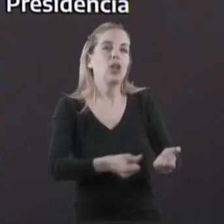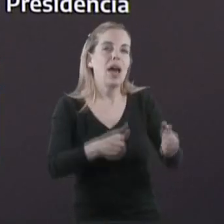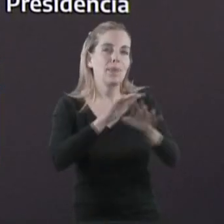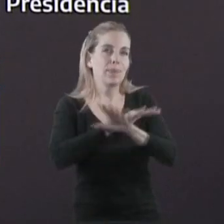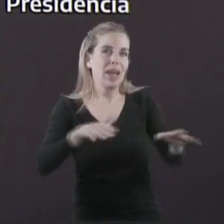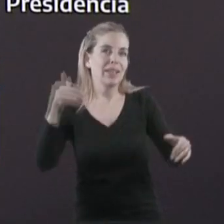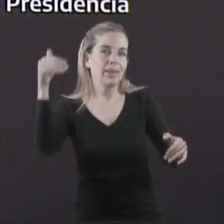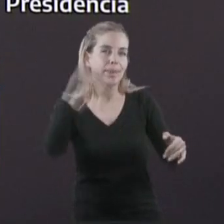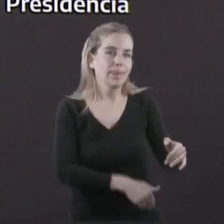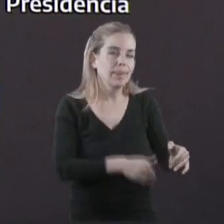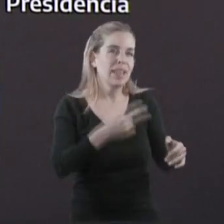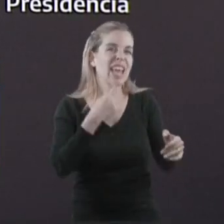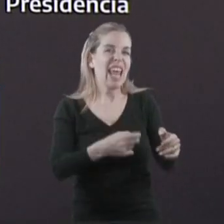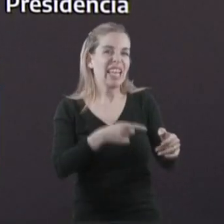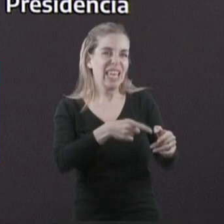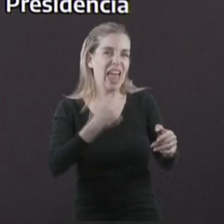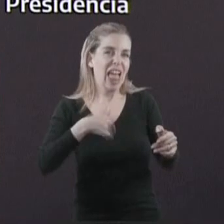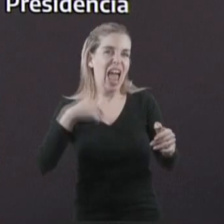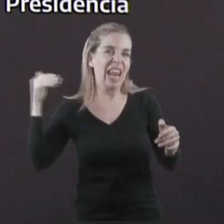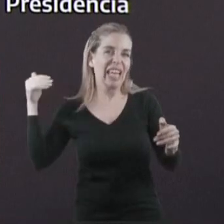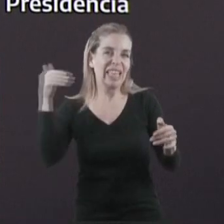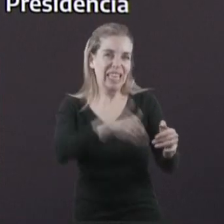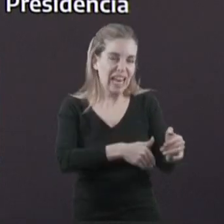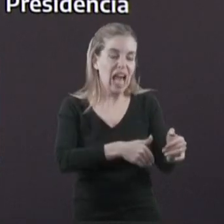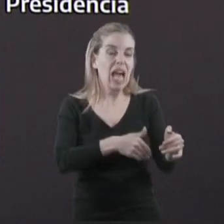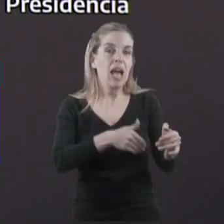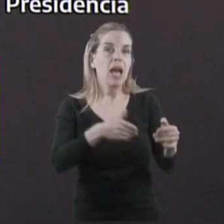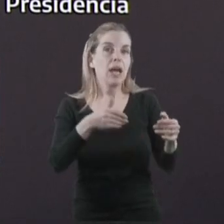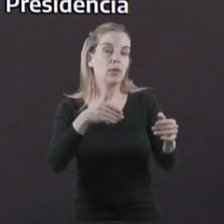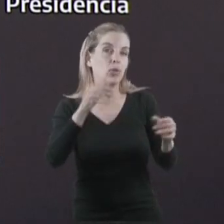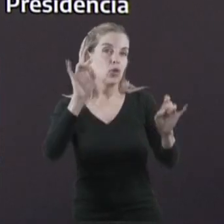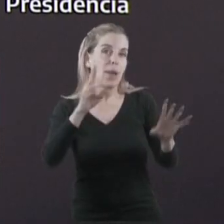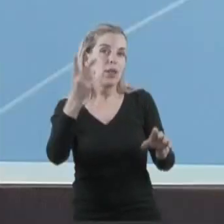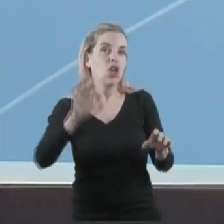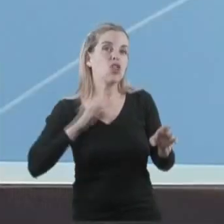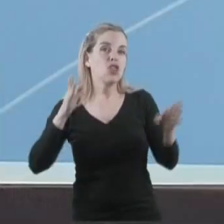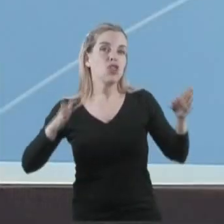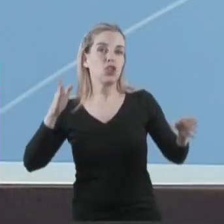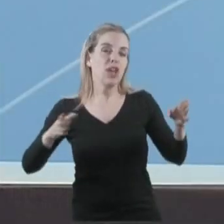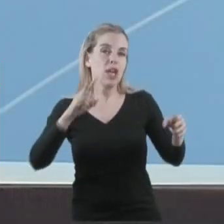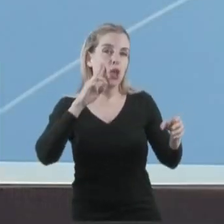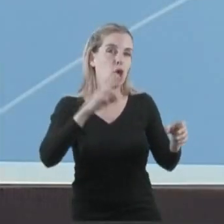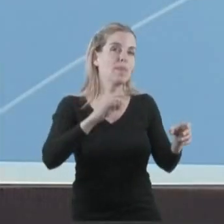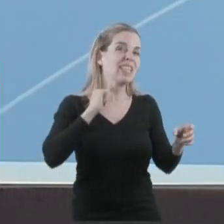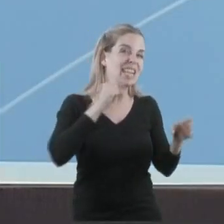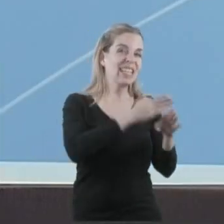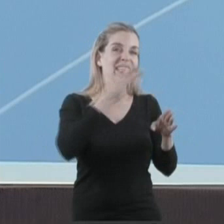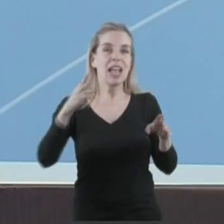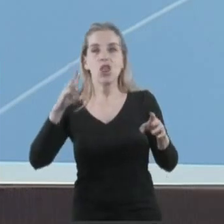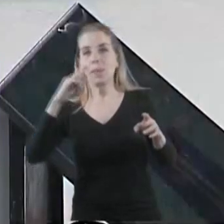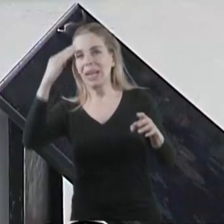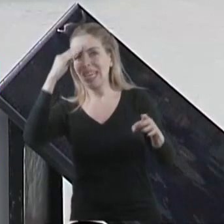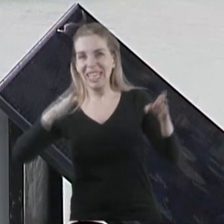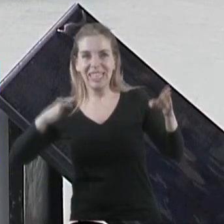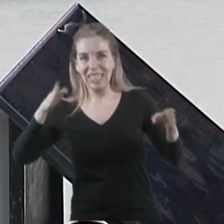transitando la Argentina, que se detuvo y se revirtió solamente por 2 años, entre el 2013 y el 2015,